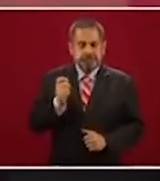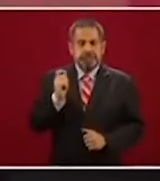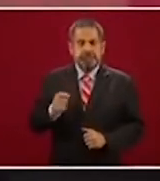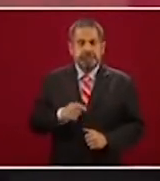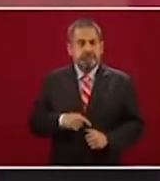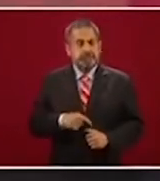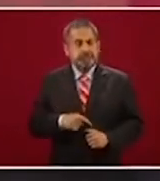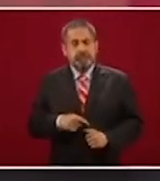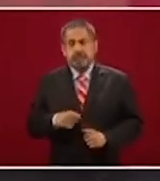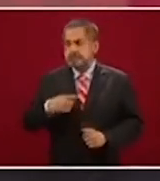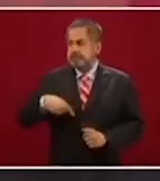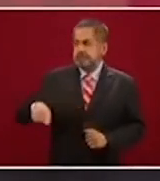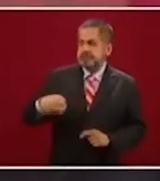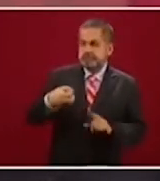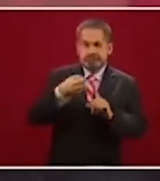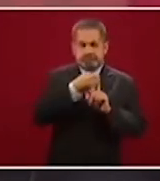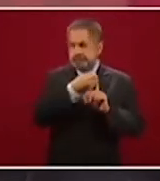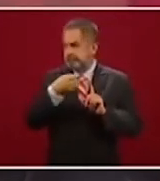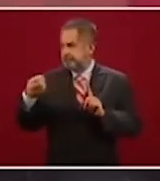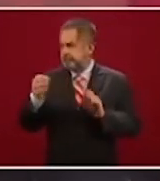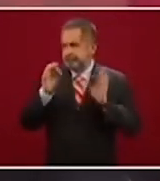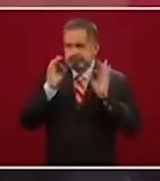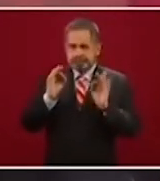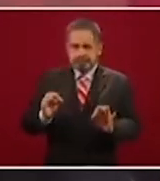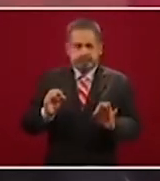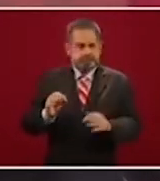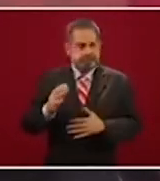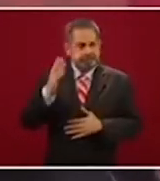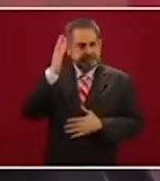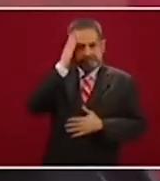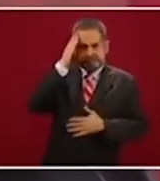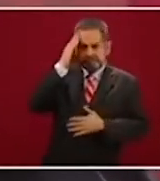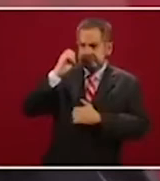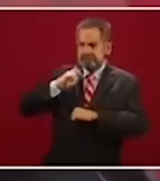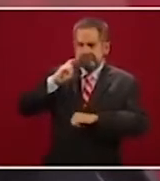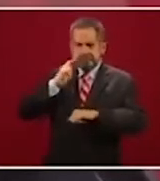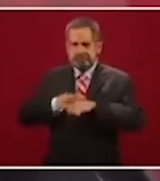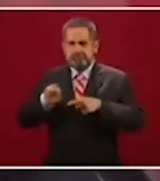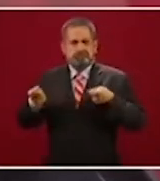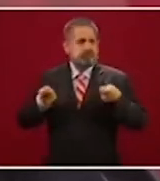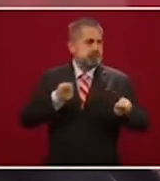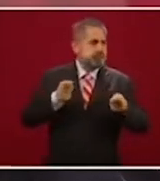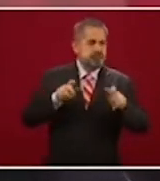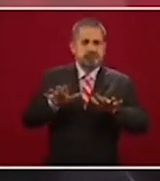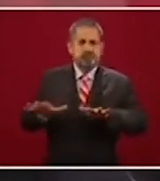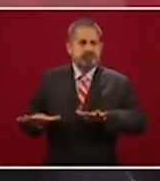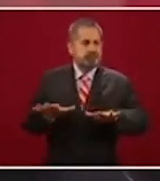organización, hay mando, hay gobernabilidad